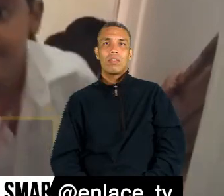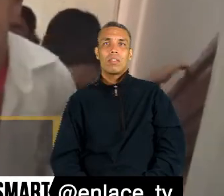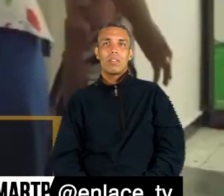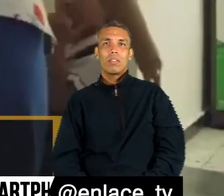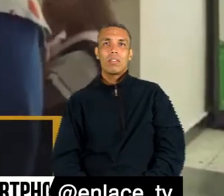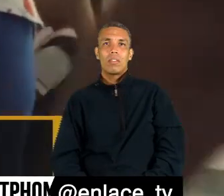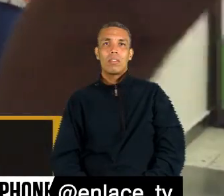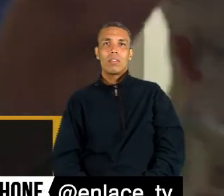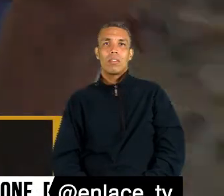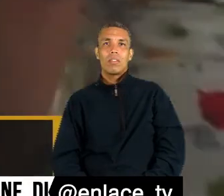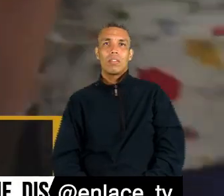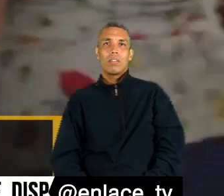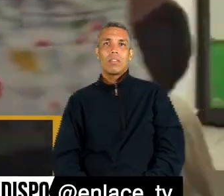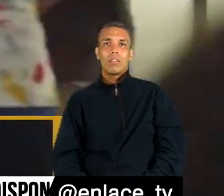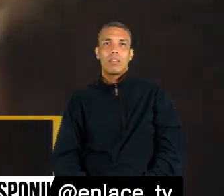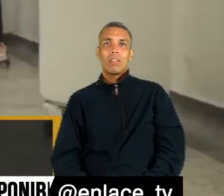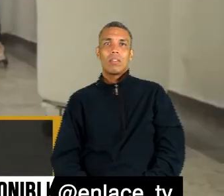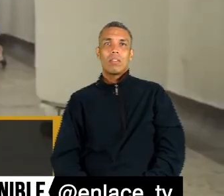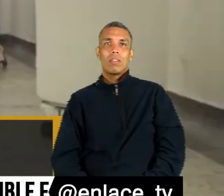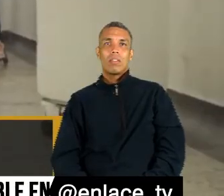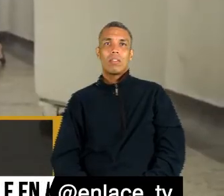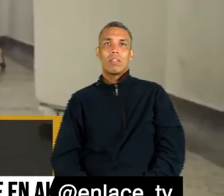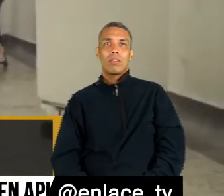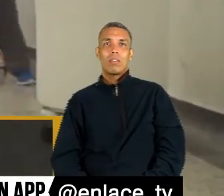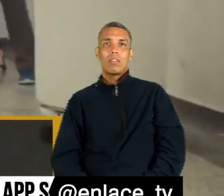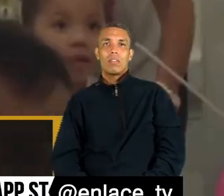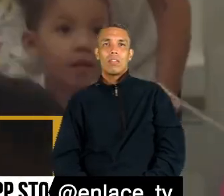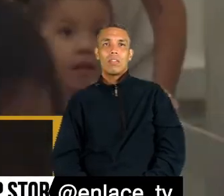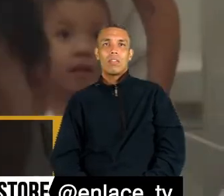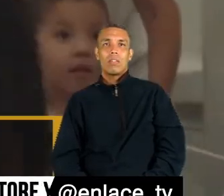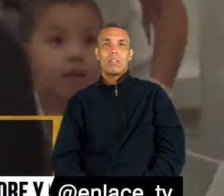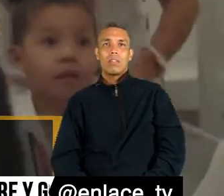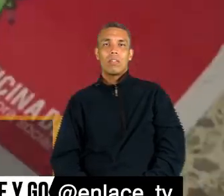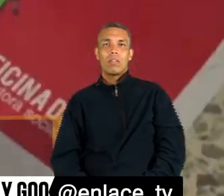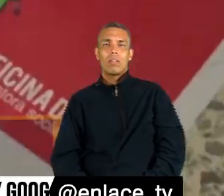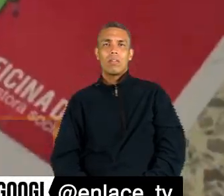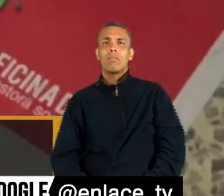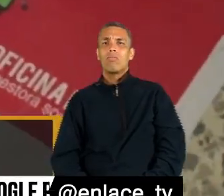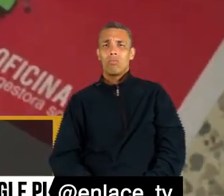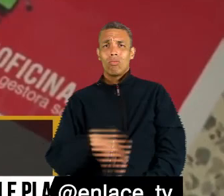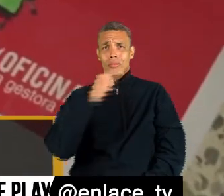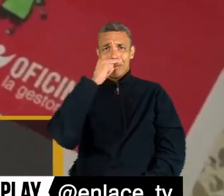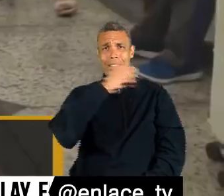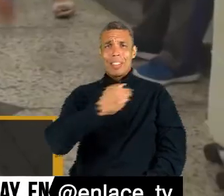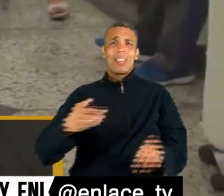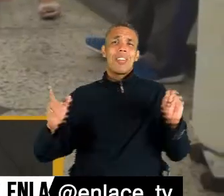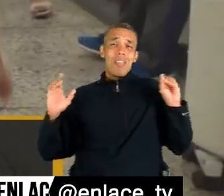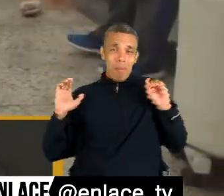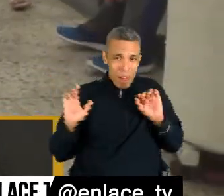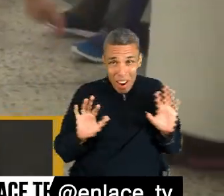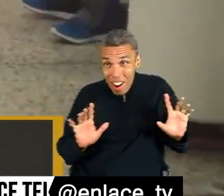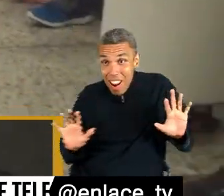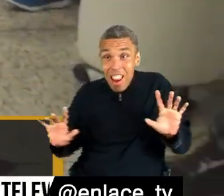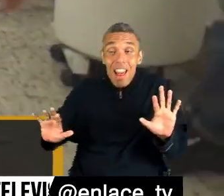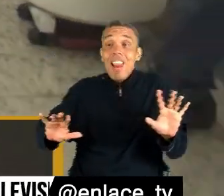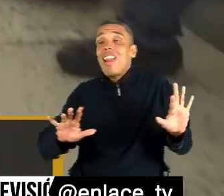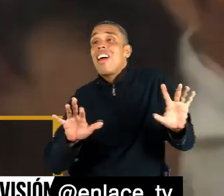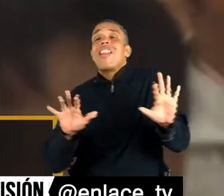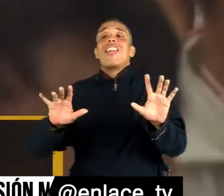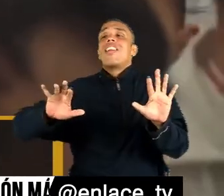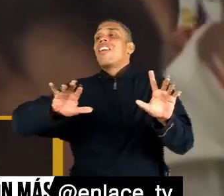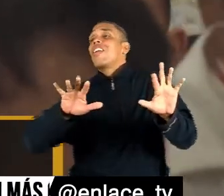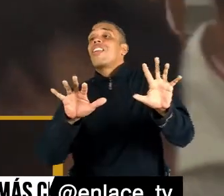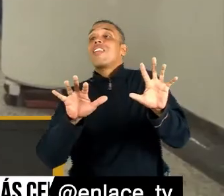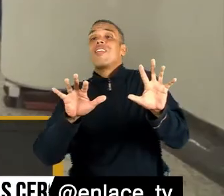Gran expectativa y curiosidad sintieron los niños de instituciones educativas de Barranca Bermeja, quienes tuvieron la oportunidad de conocer el